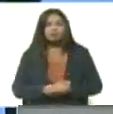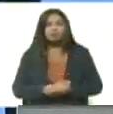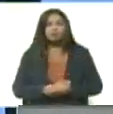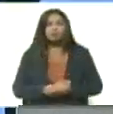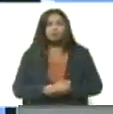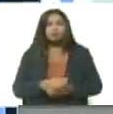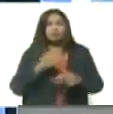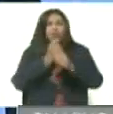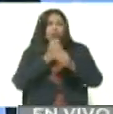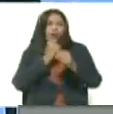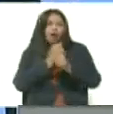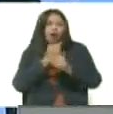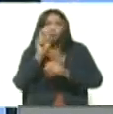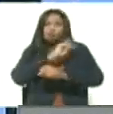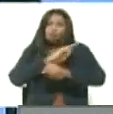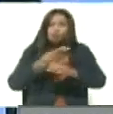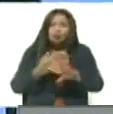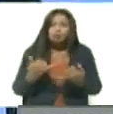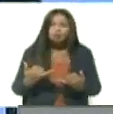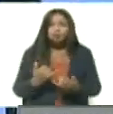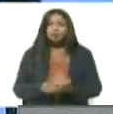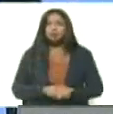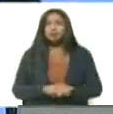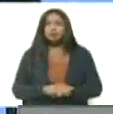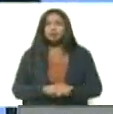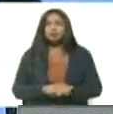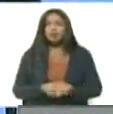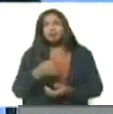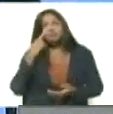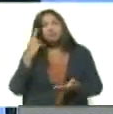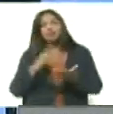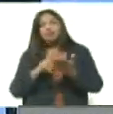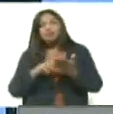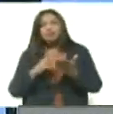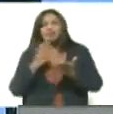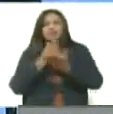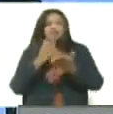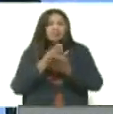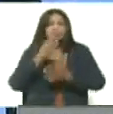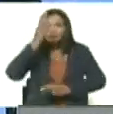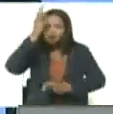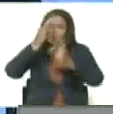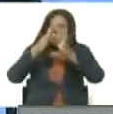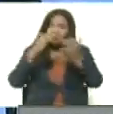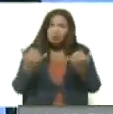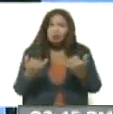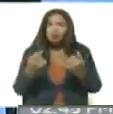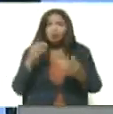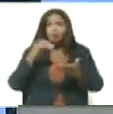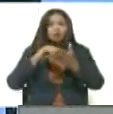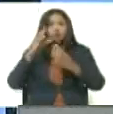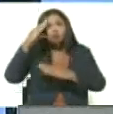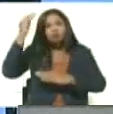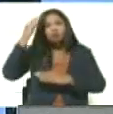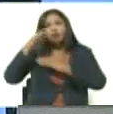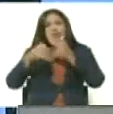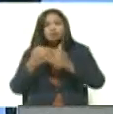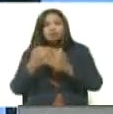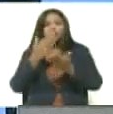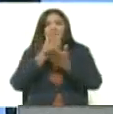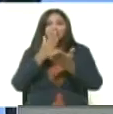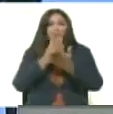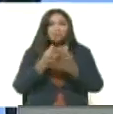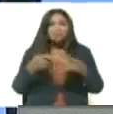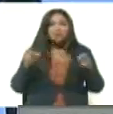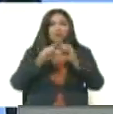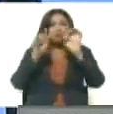duro, fuerte, honesto, siempre con fe puesta en Dios, que hacen cada una y cada uno